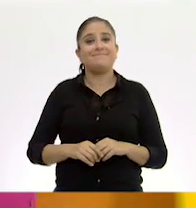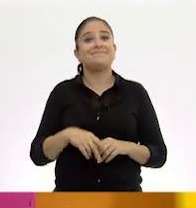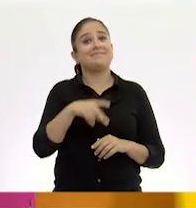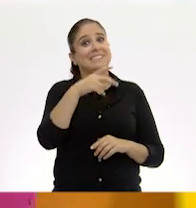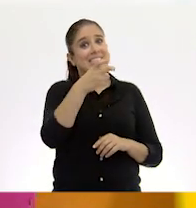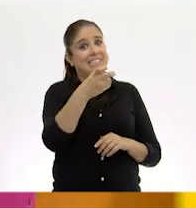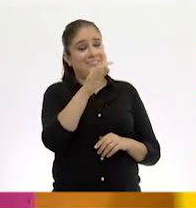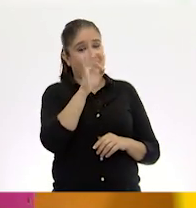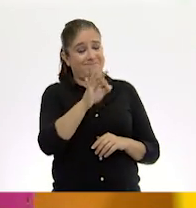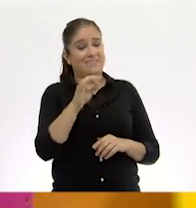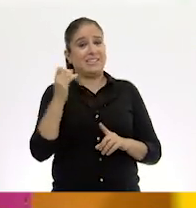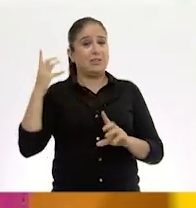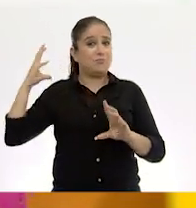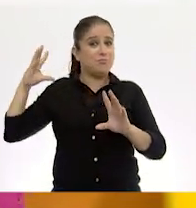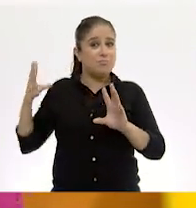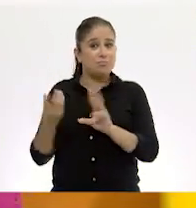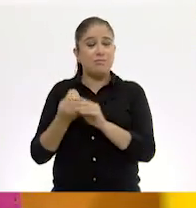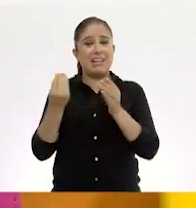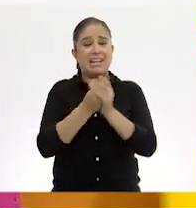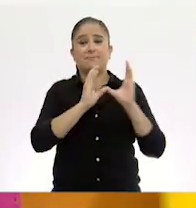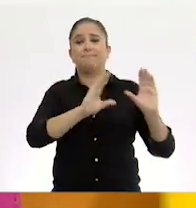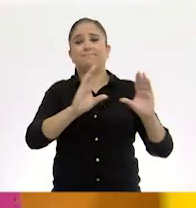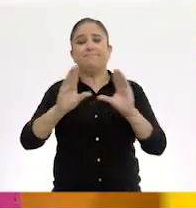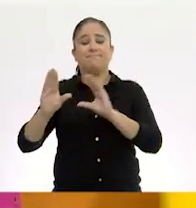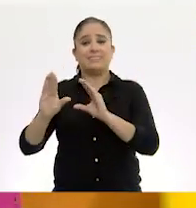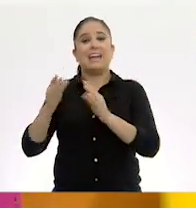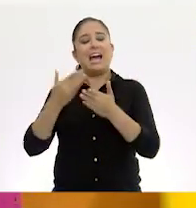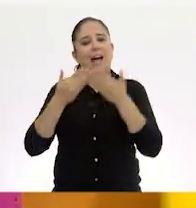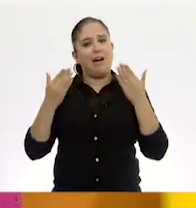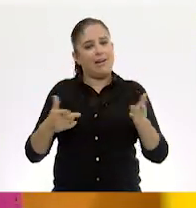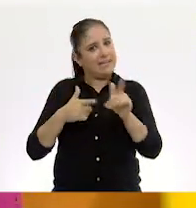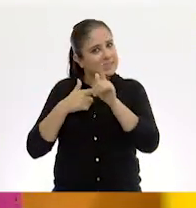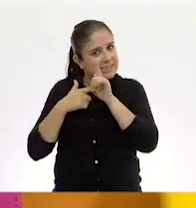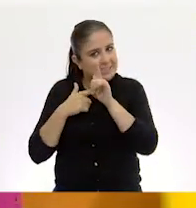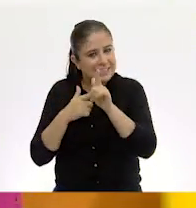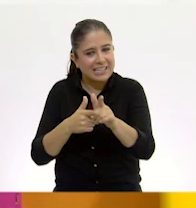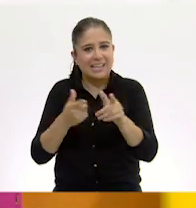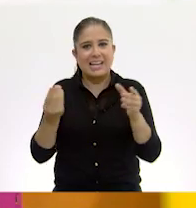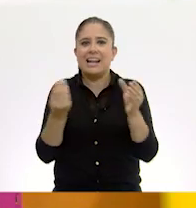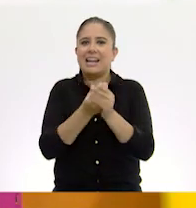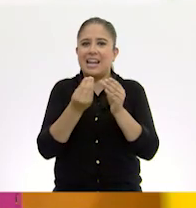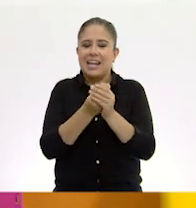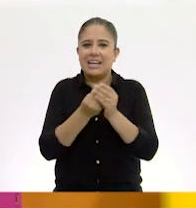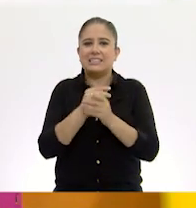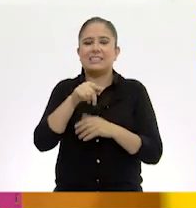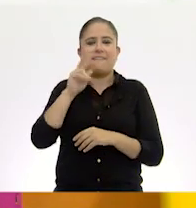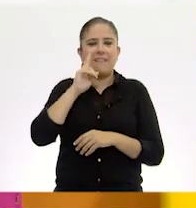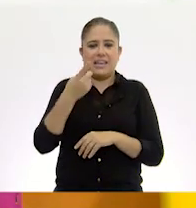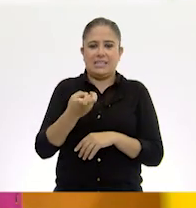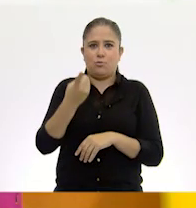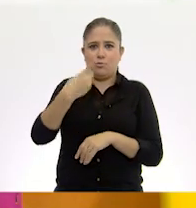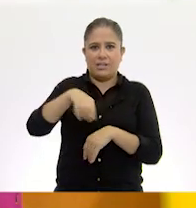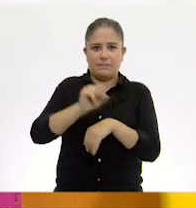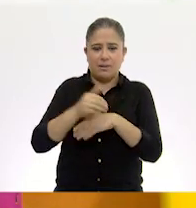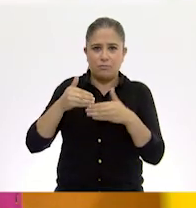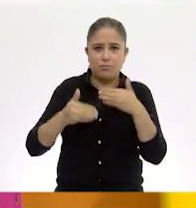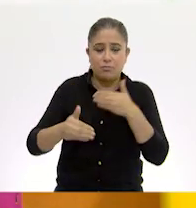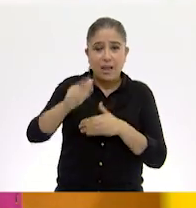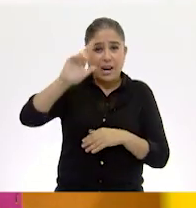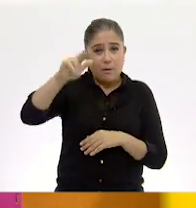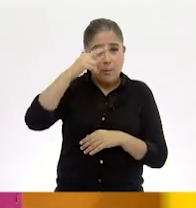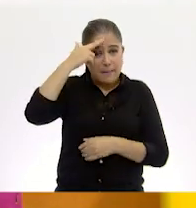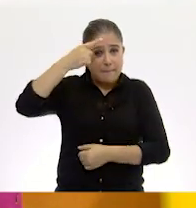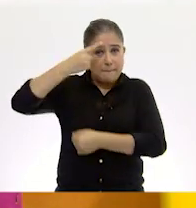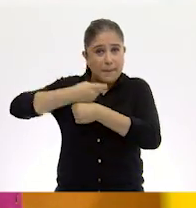visto en estos días. Y también, bueno, vamos a continuar con nuestras clases que hemos estado viendo a través de esta semana. Uh-huh. Acuérdate que el primer